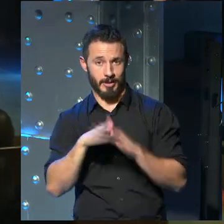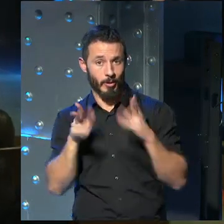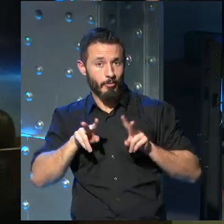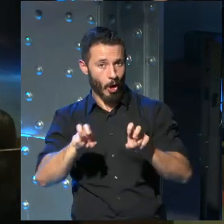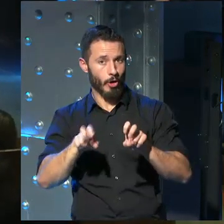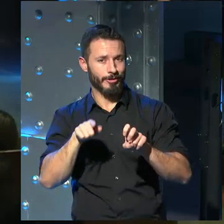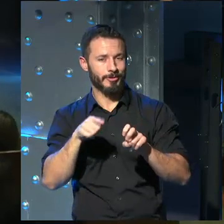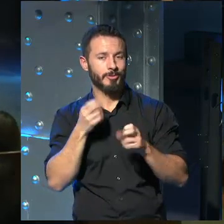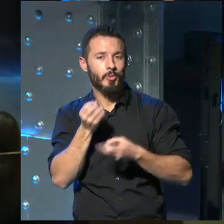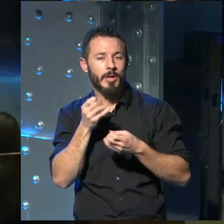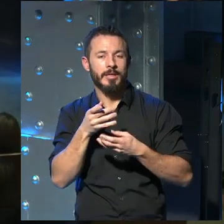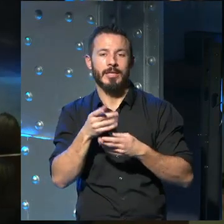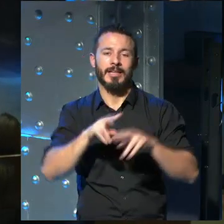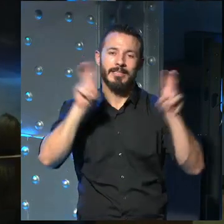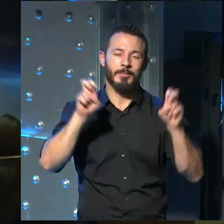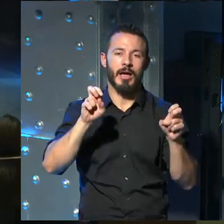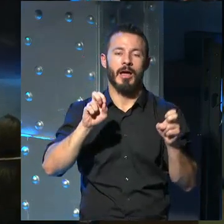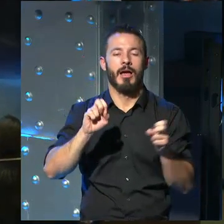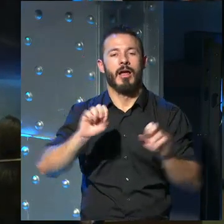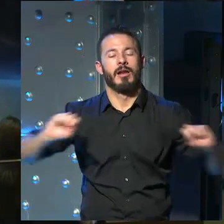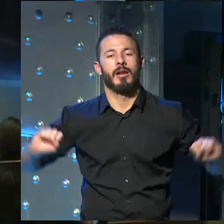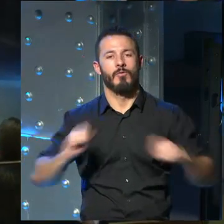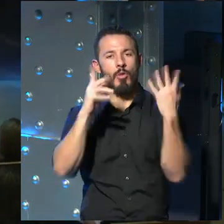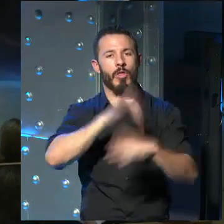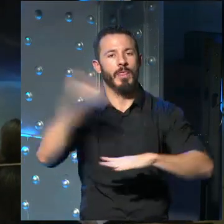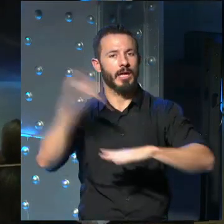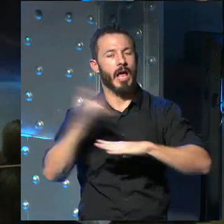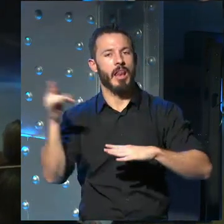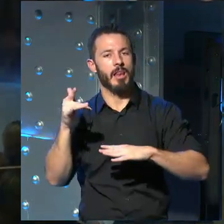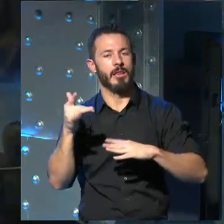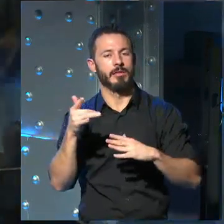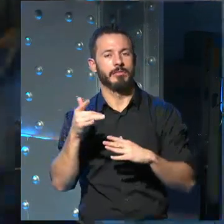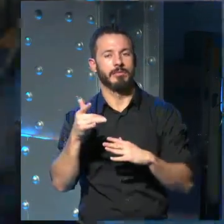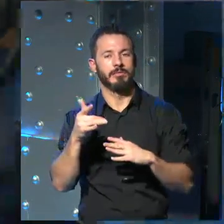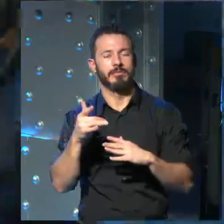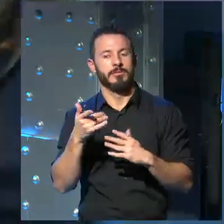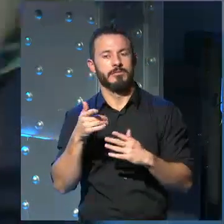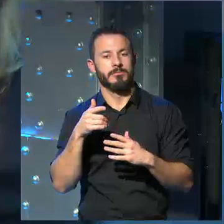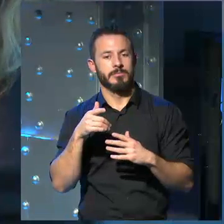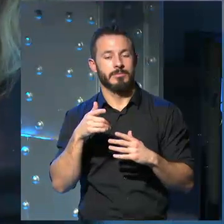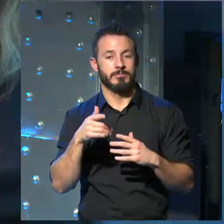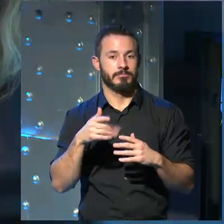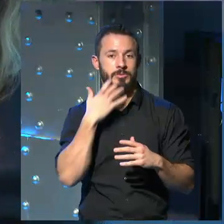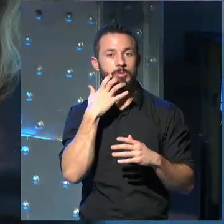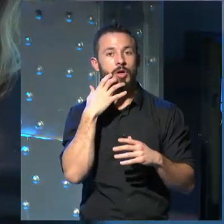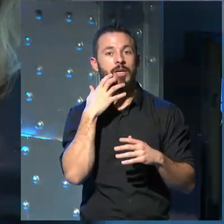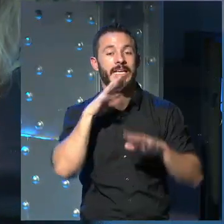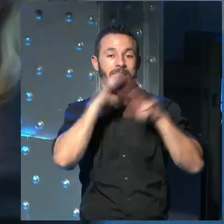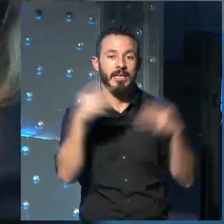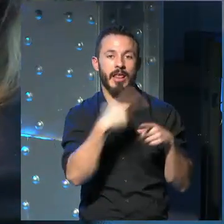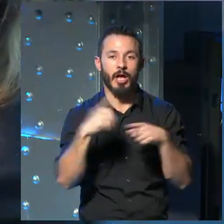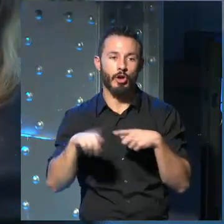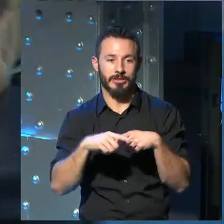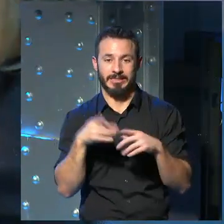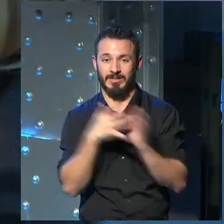libro, hablando de esa revolución digital, ¿no? Esa revolución en donde, bueno, pues el Internet de las cosas, un mundo donde todo